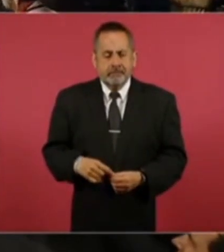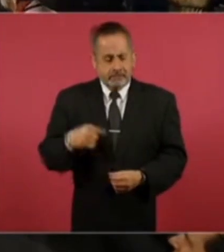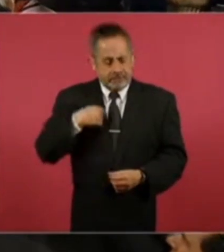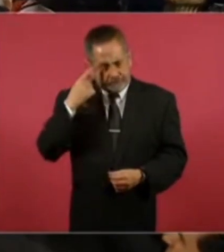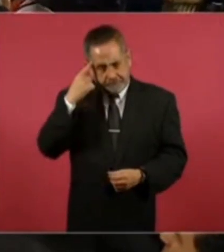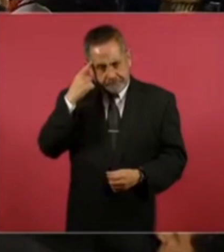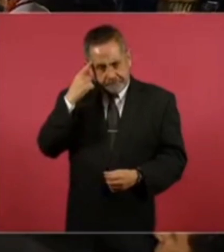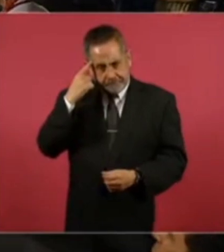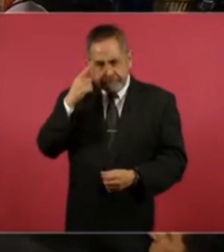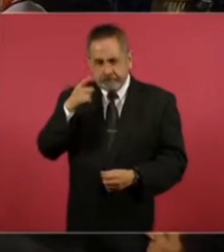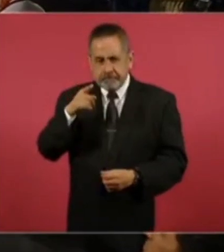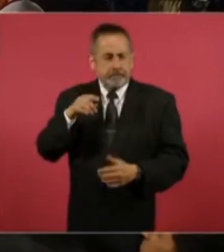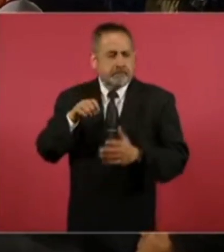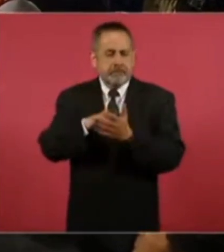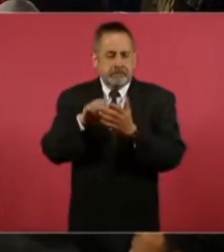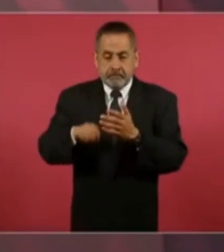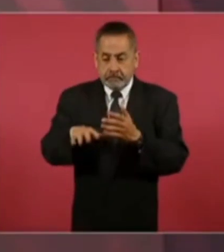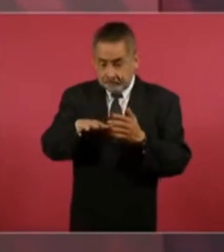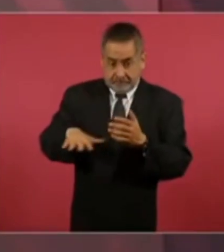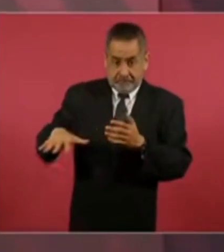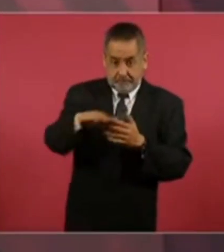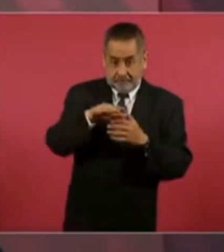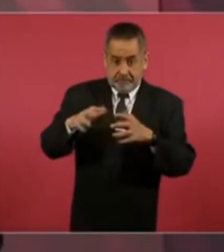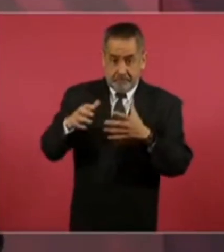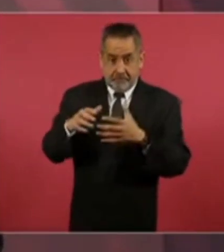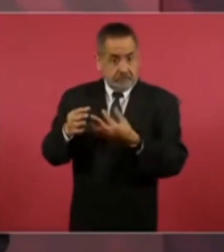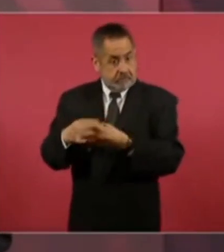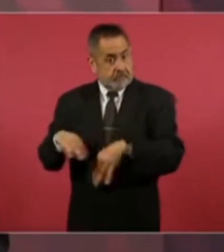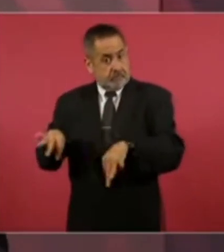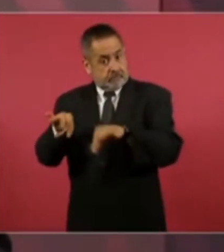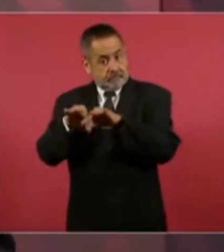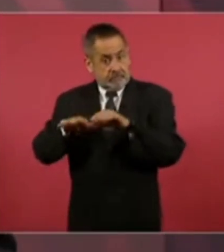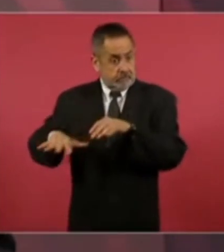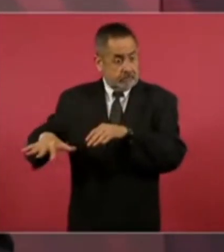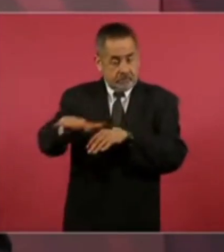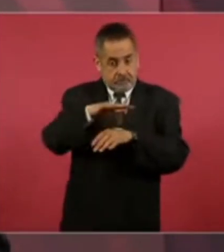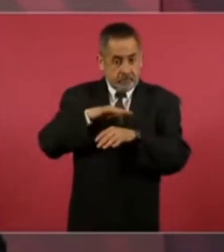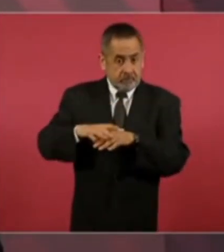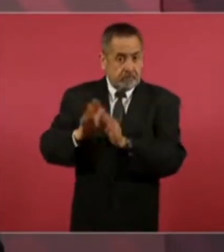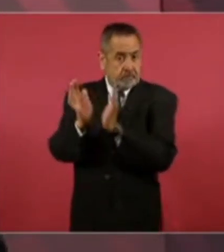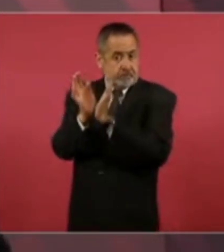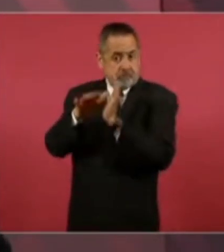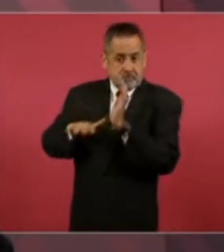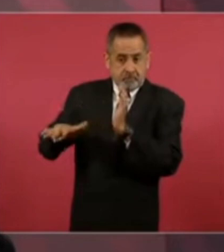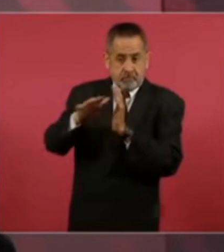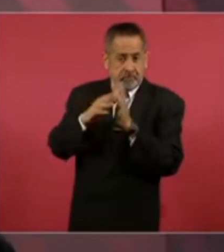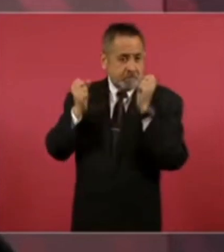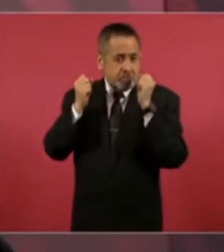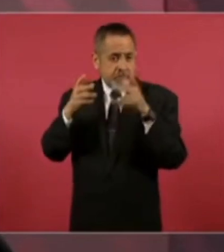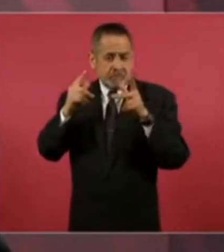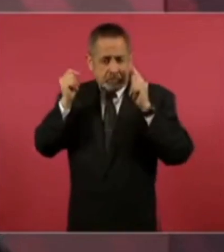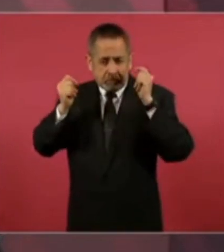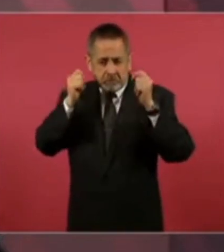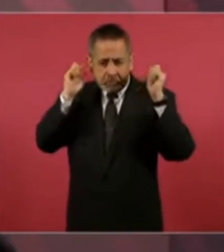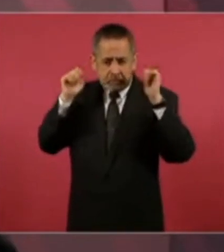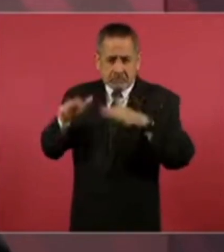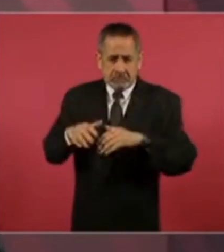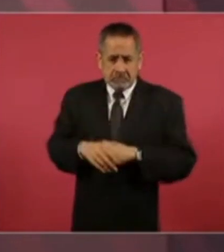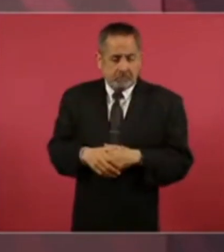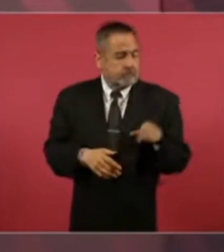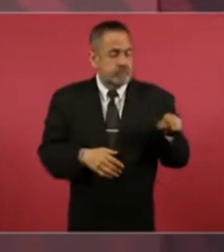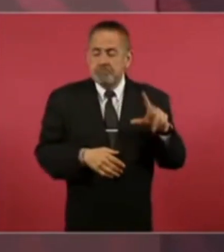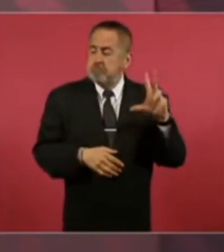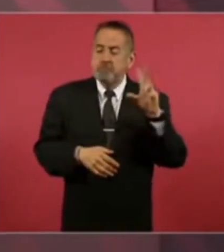poniendo el ejemplo de una de las regiones más importantes, son los centros turísticos más importantes del país, pues